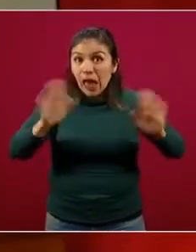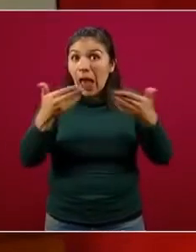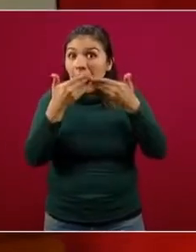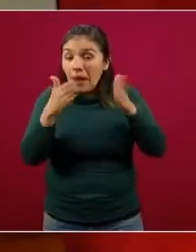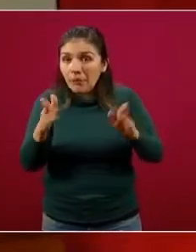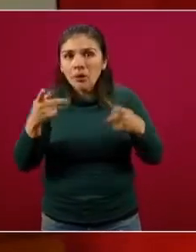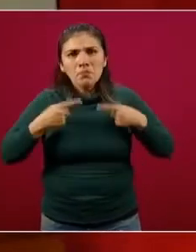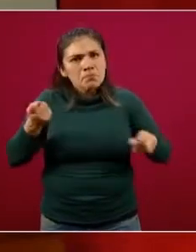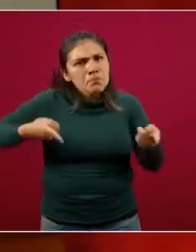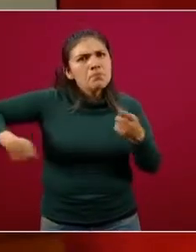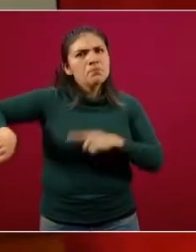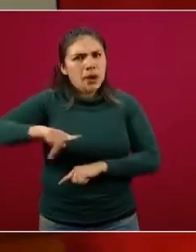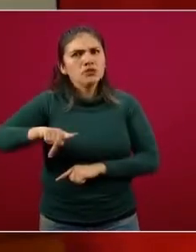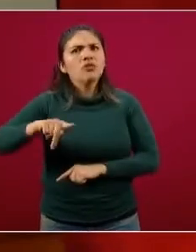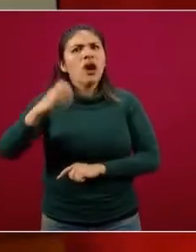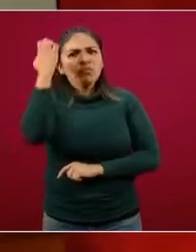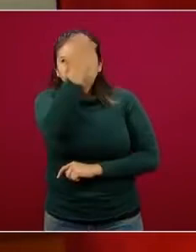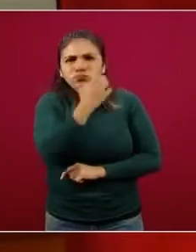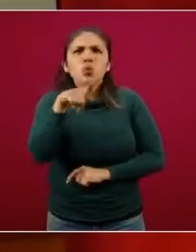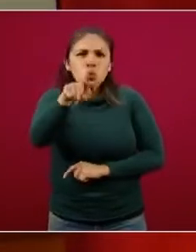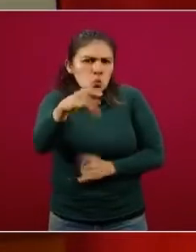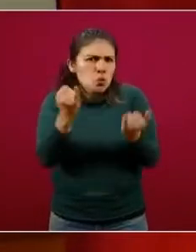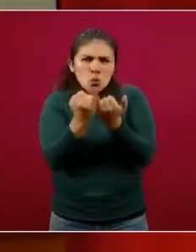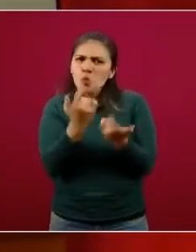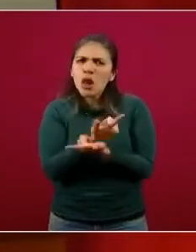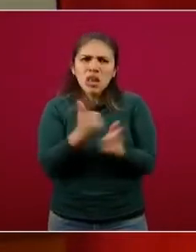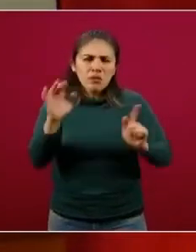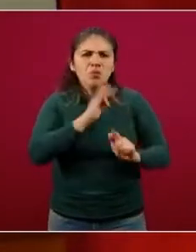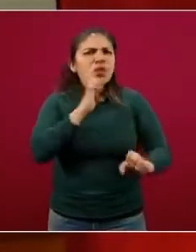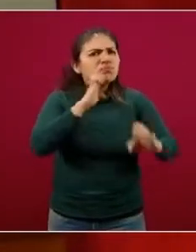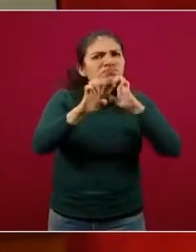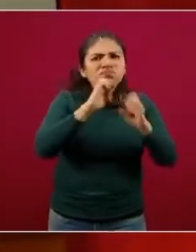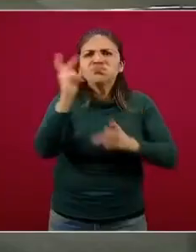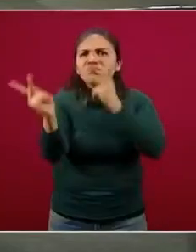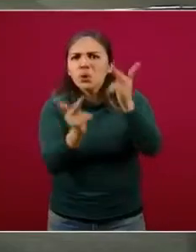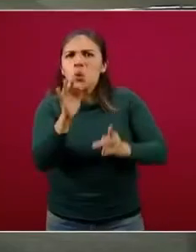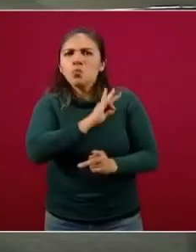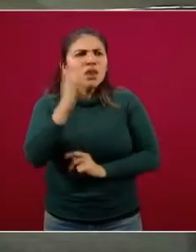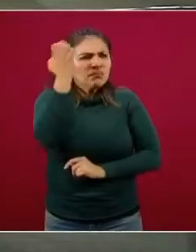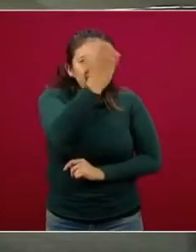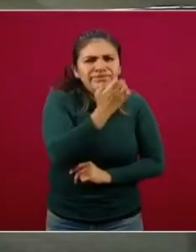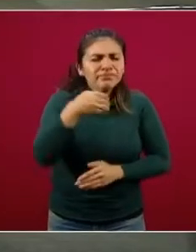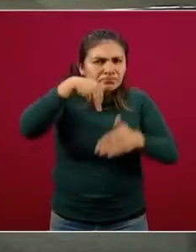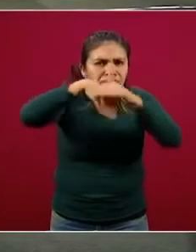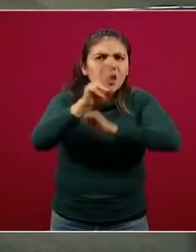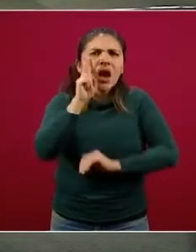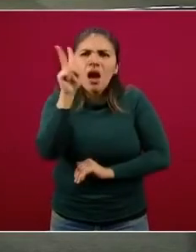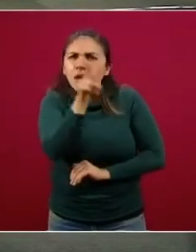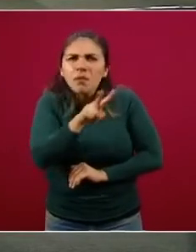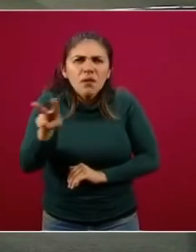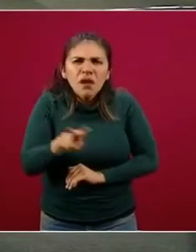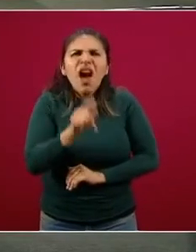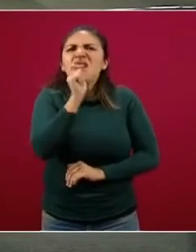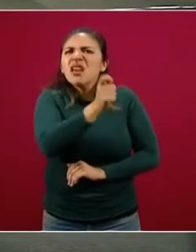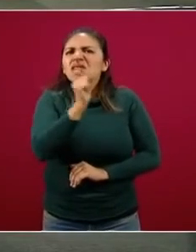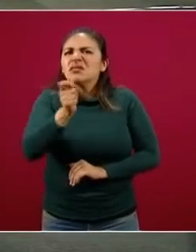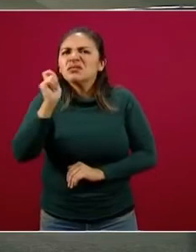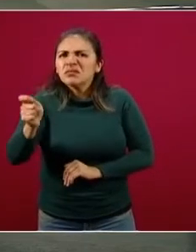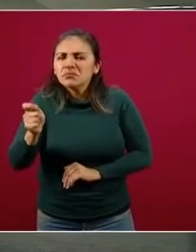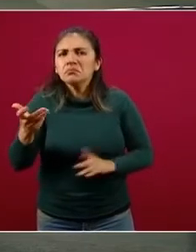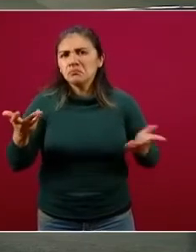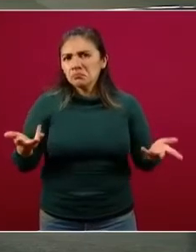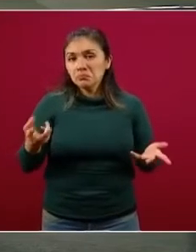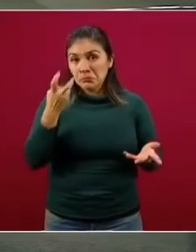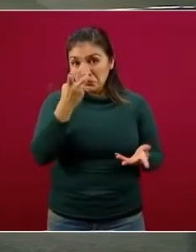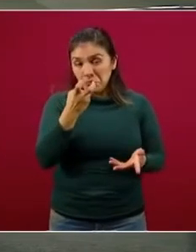los analistas, ustedes como reporteras y reporteros también pueden analizar los datos que hay